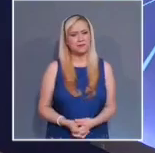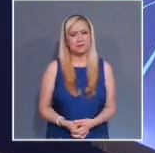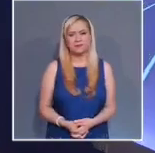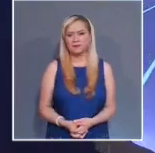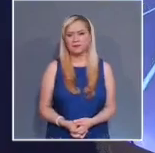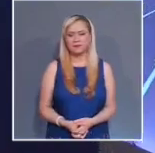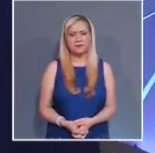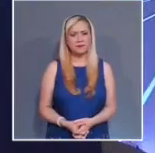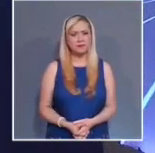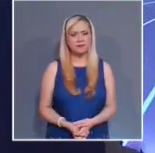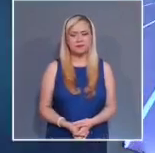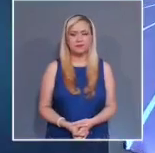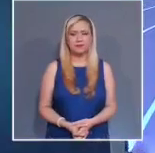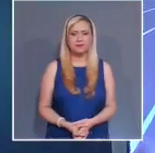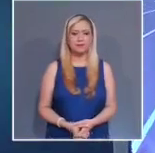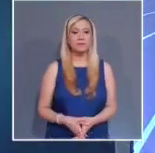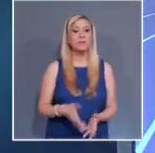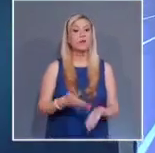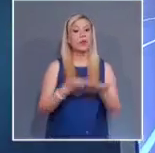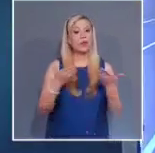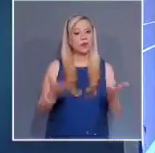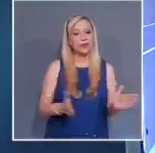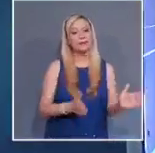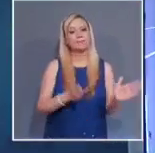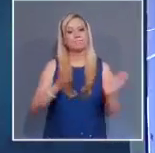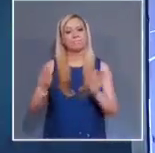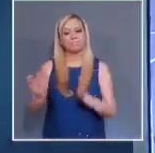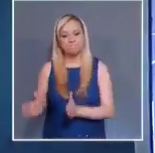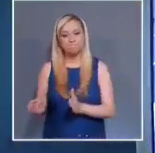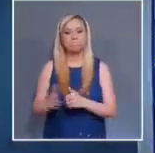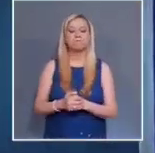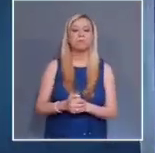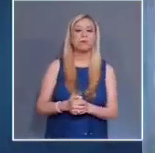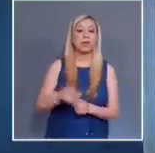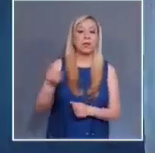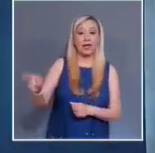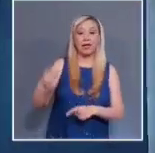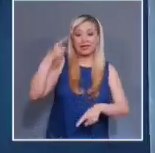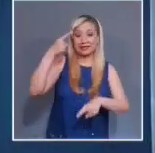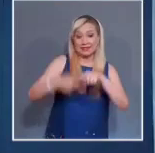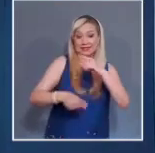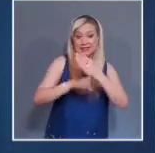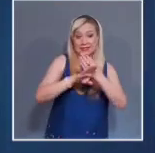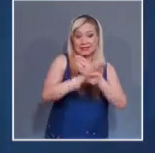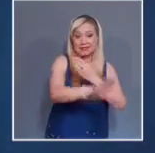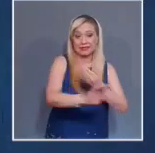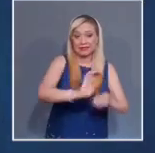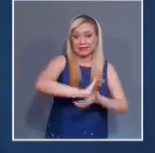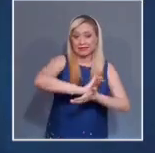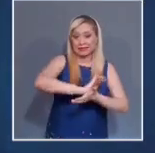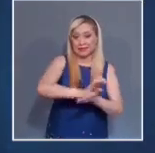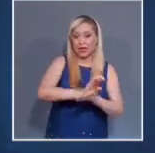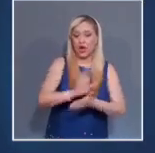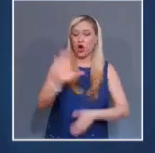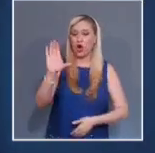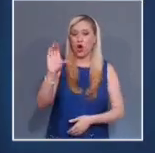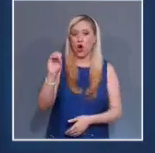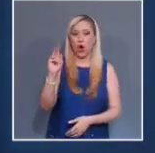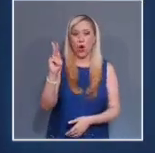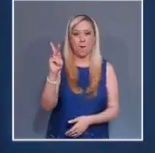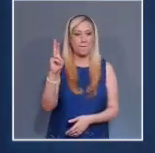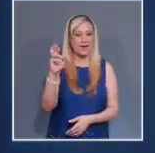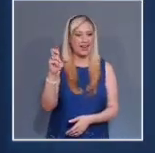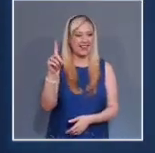Y mire, vamos a otro tema. El Consejo para Prevenir la Discriminación en la capital del país ha abierto más de 500